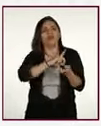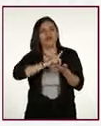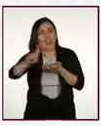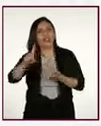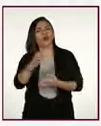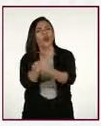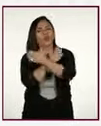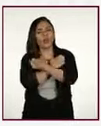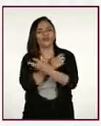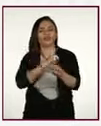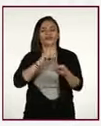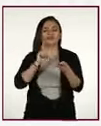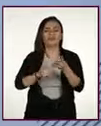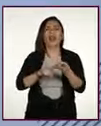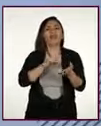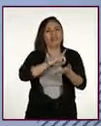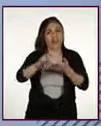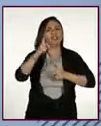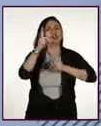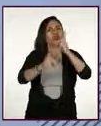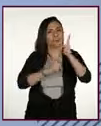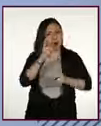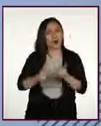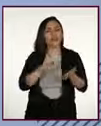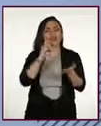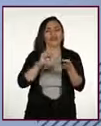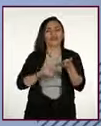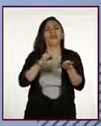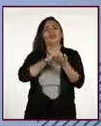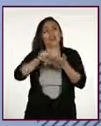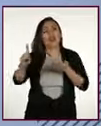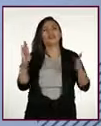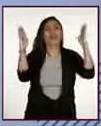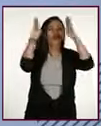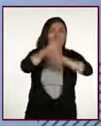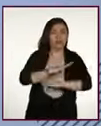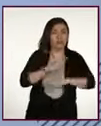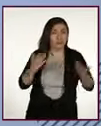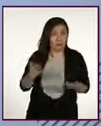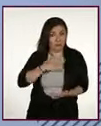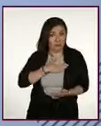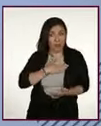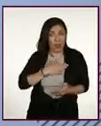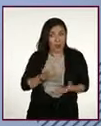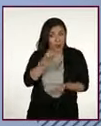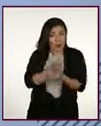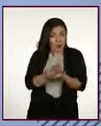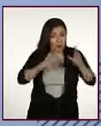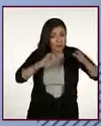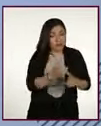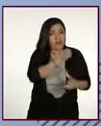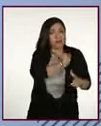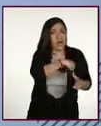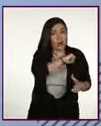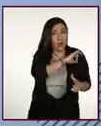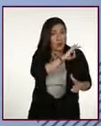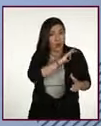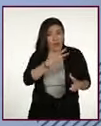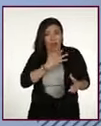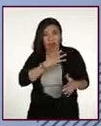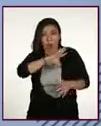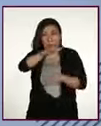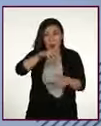educación, el derecho al ocio, el derecho al deporte. Y nosotras y nosotros desde la salud no tenemos toda esta gran gama de opciones